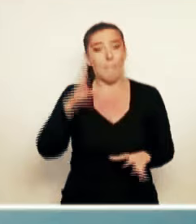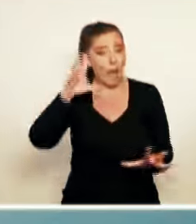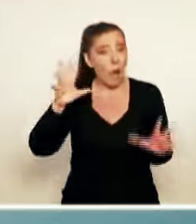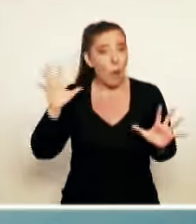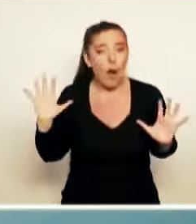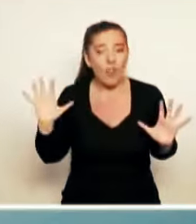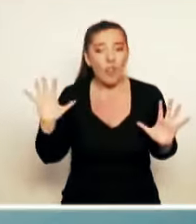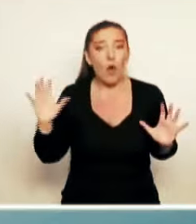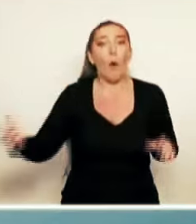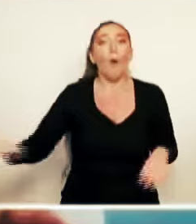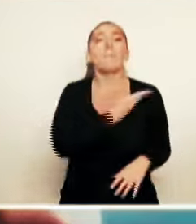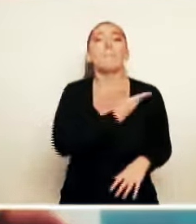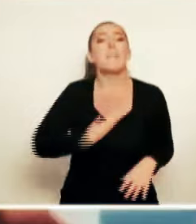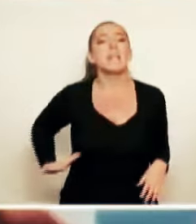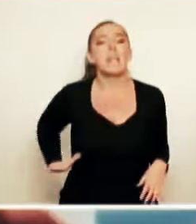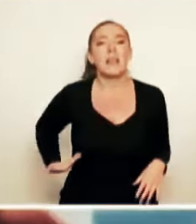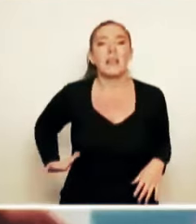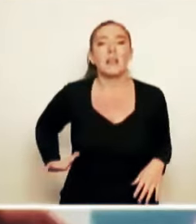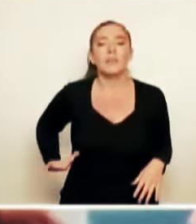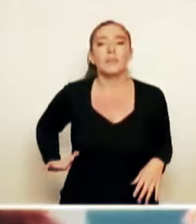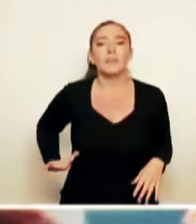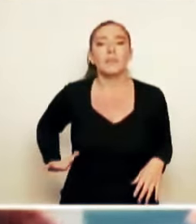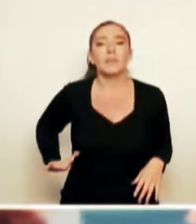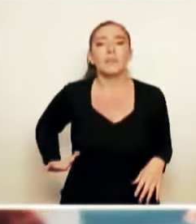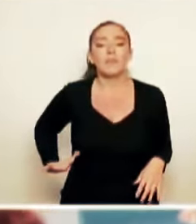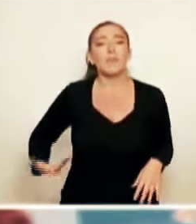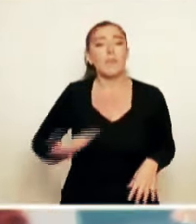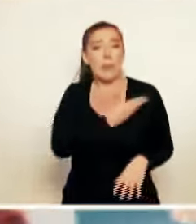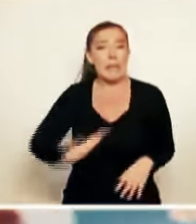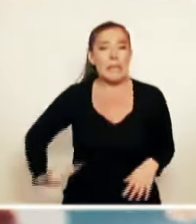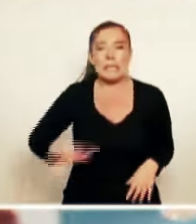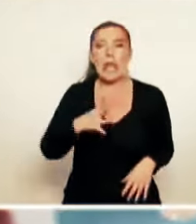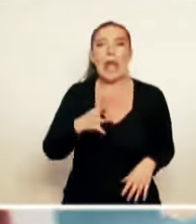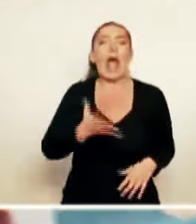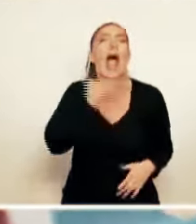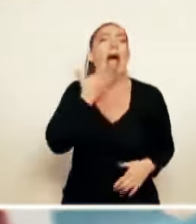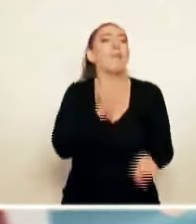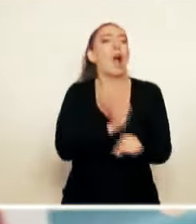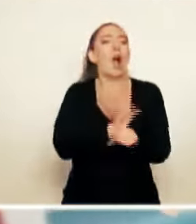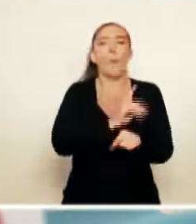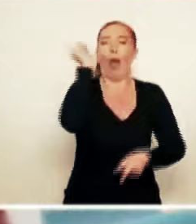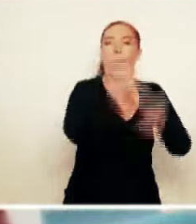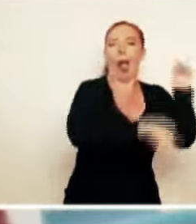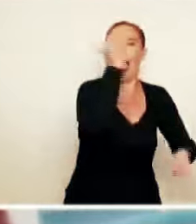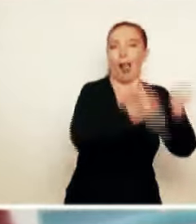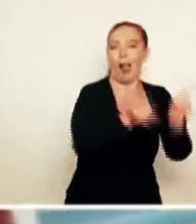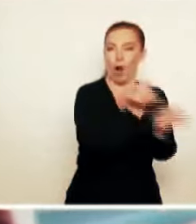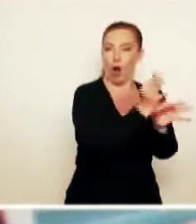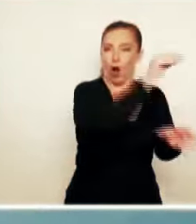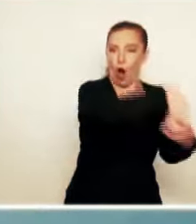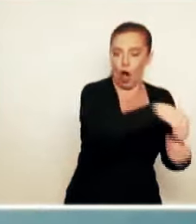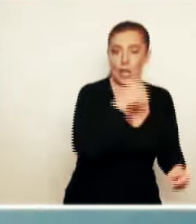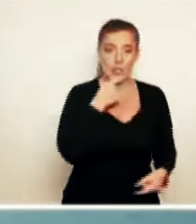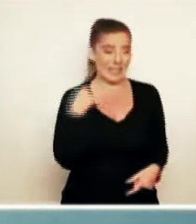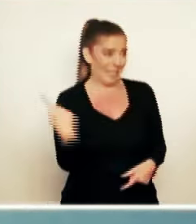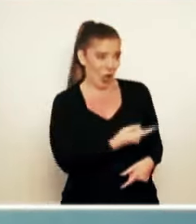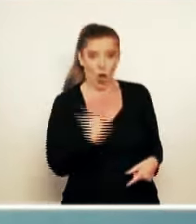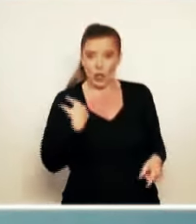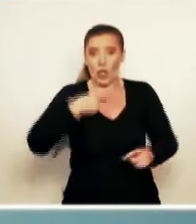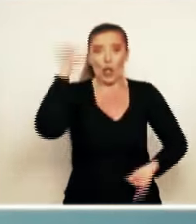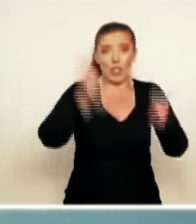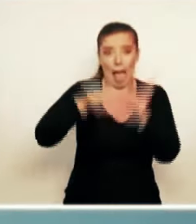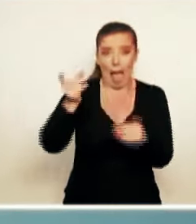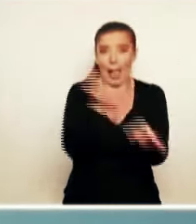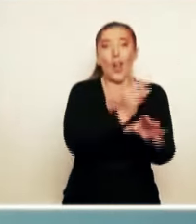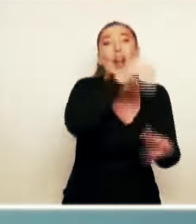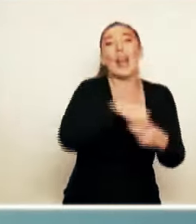miren, el presidente habla de adoctrinamiento en los colegios. Si hubiéramos adoctrinado en los colegios, él no sería